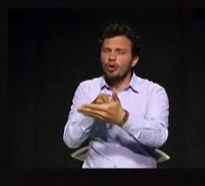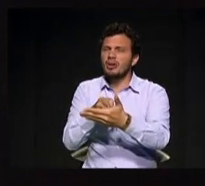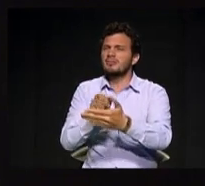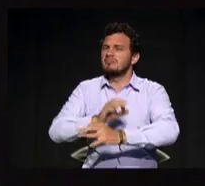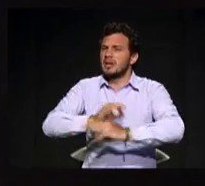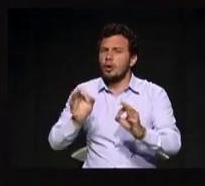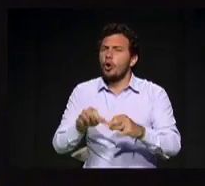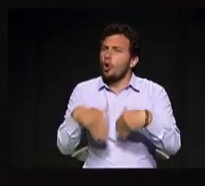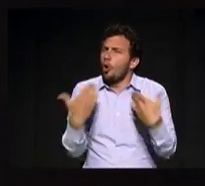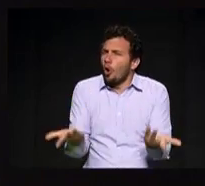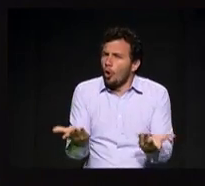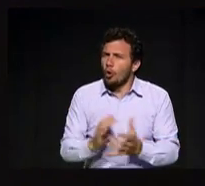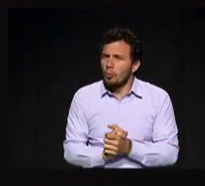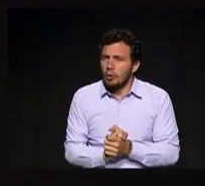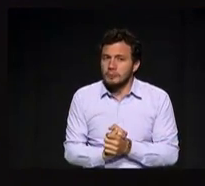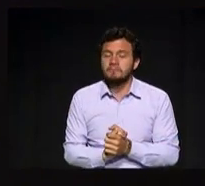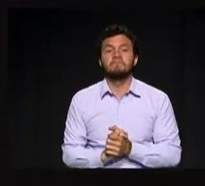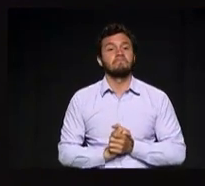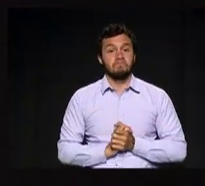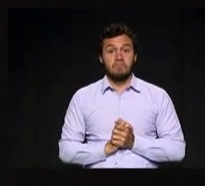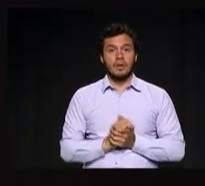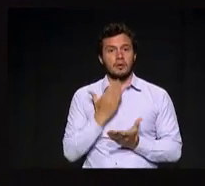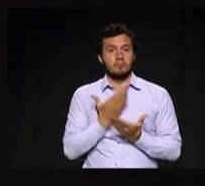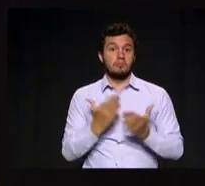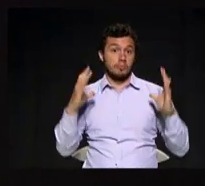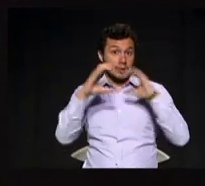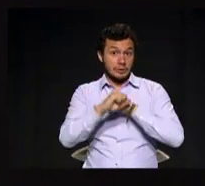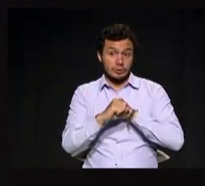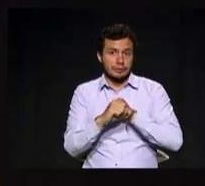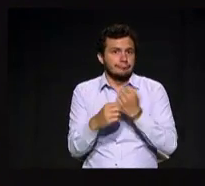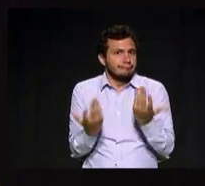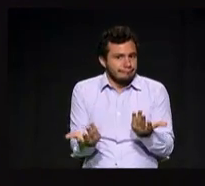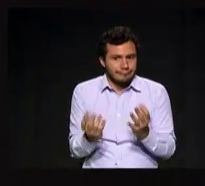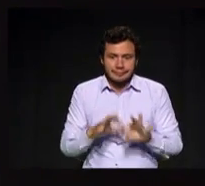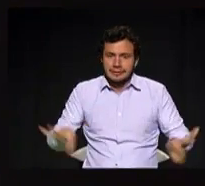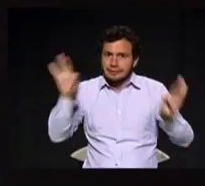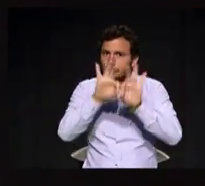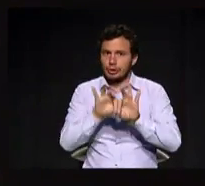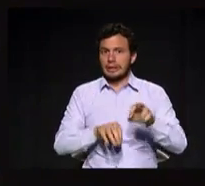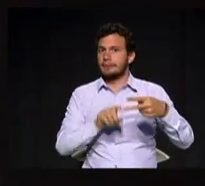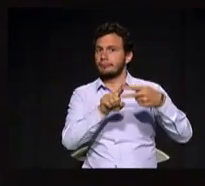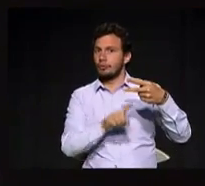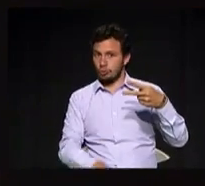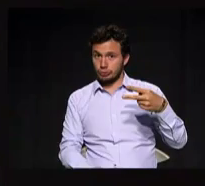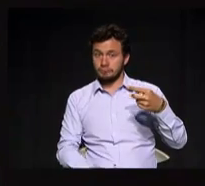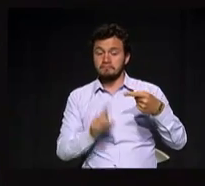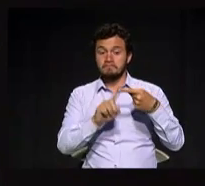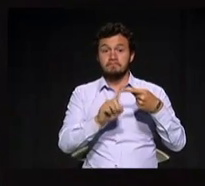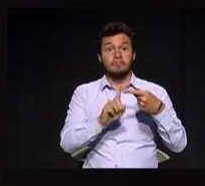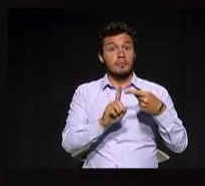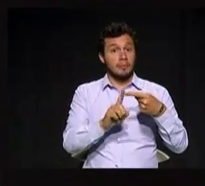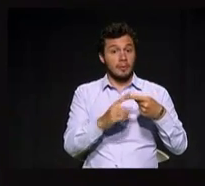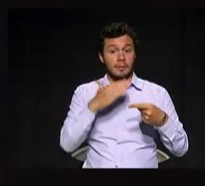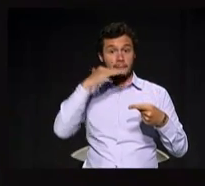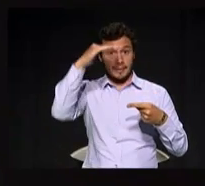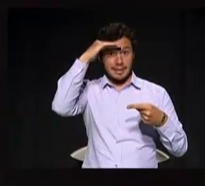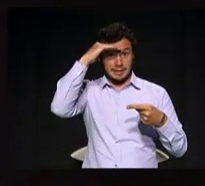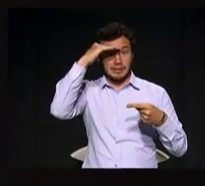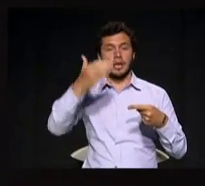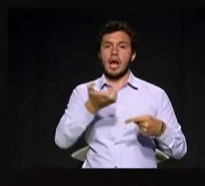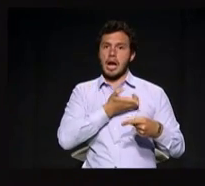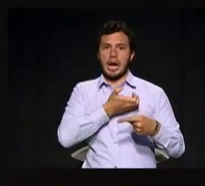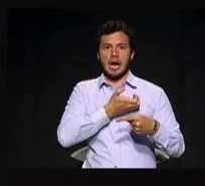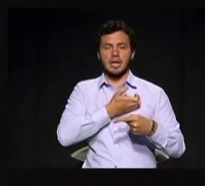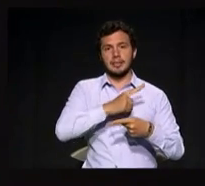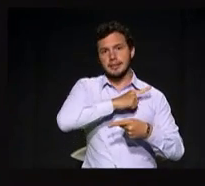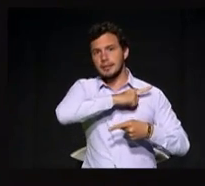hay que usar los dos no descarto ninguna de las dos nosotros en medellín tenemos que tener liderazgo el alcalde con firmeza con autoridad